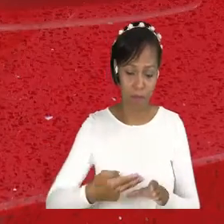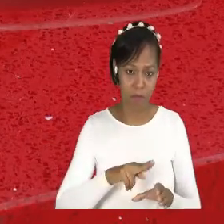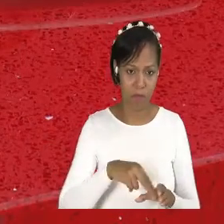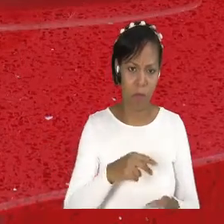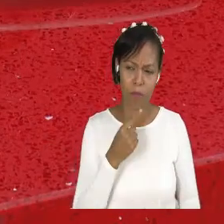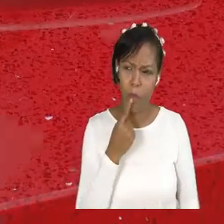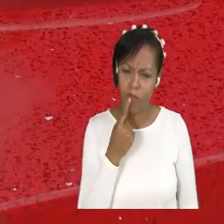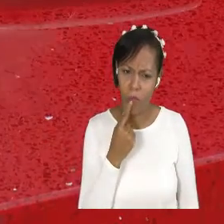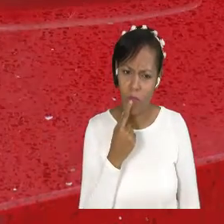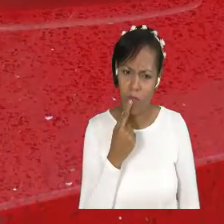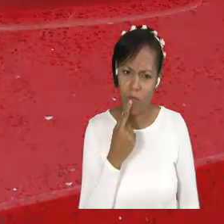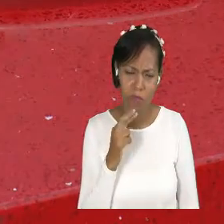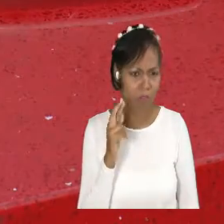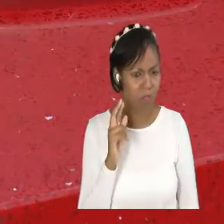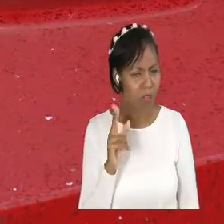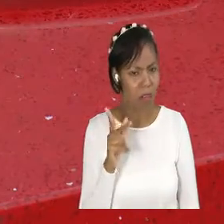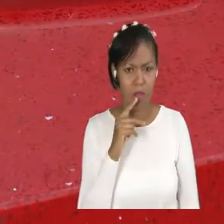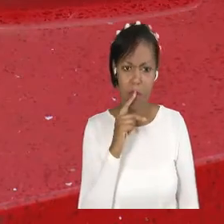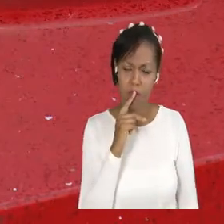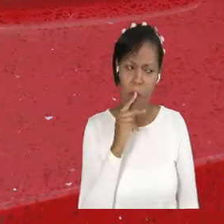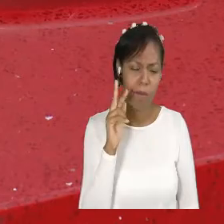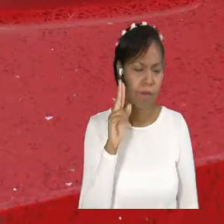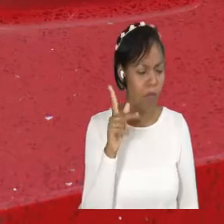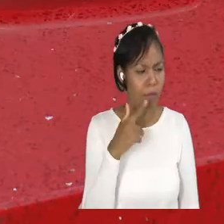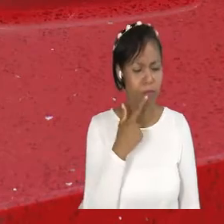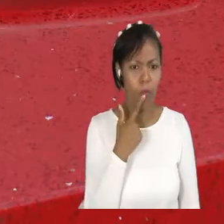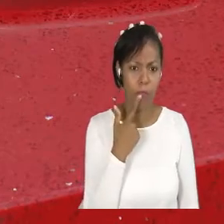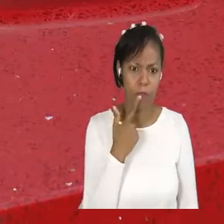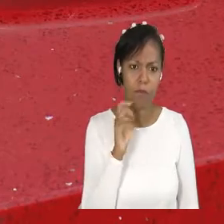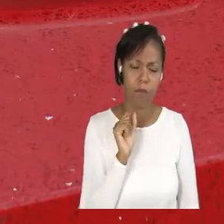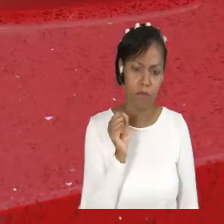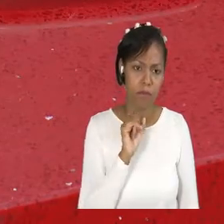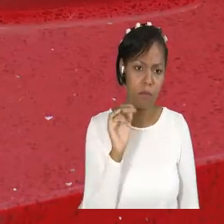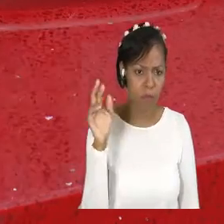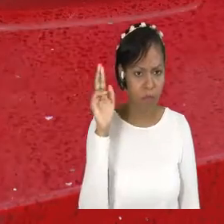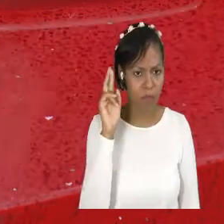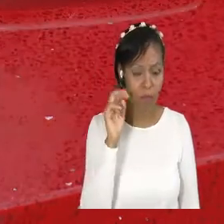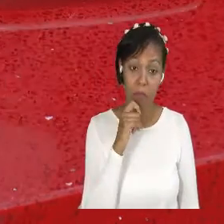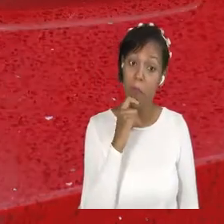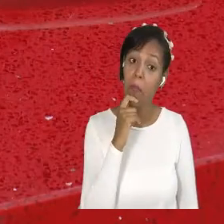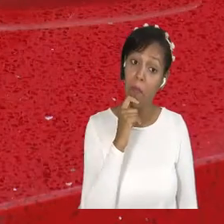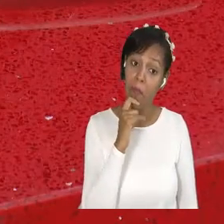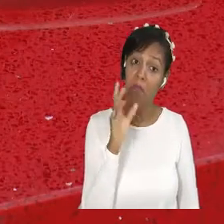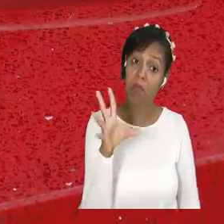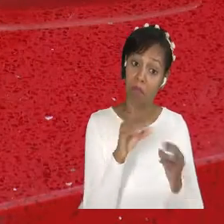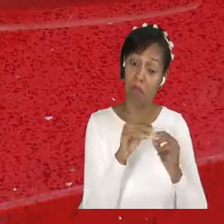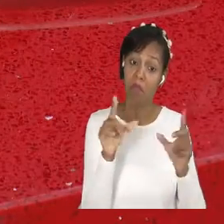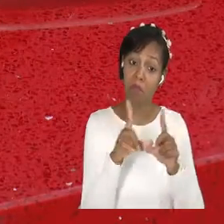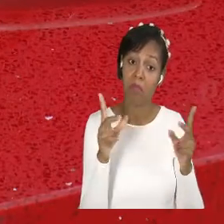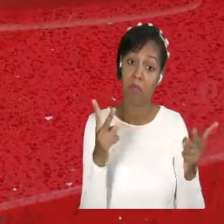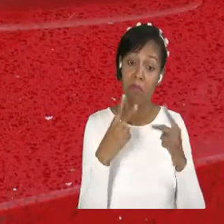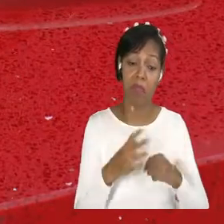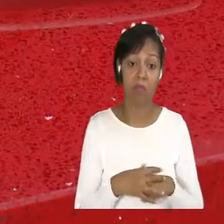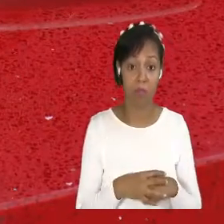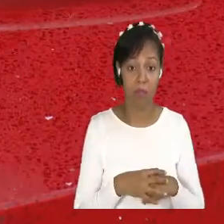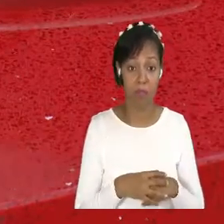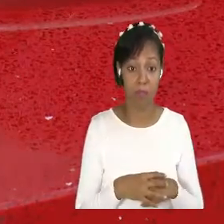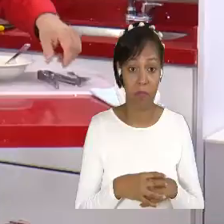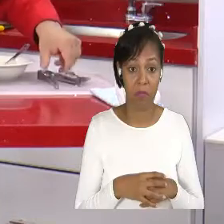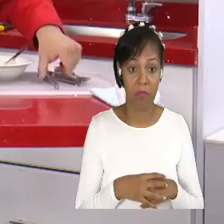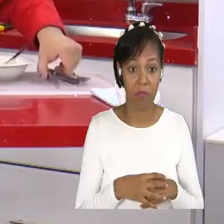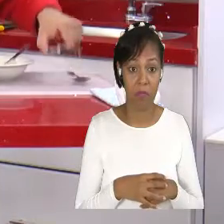piña. El queso le da un sabor diferente, claro que sí. Bueno, vean ustedes, queridos televidentes. Si quiere, para que cortes